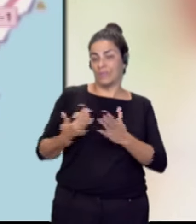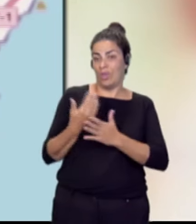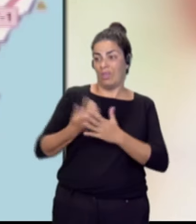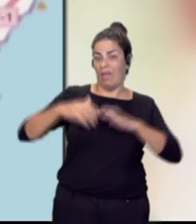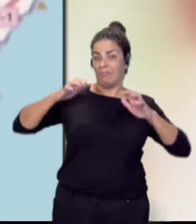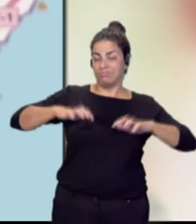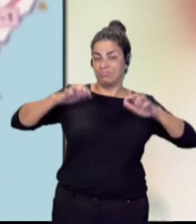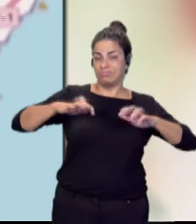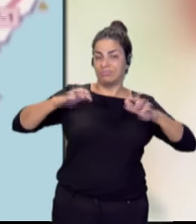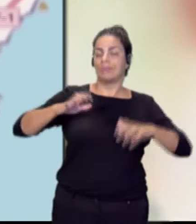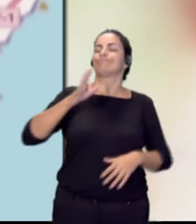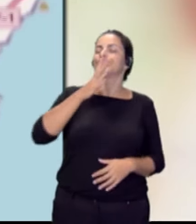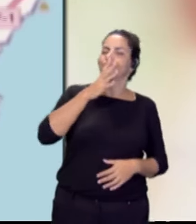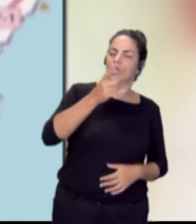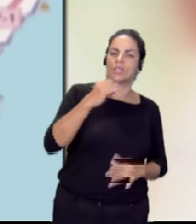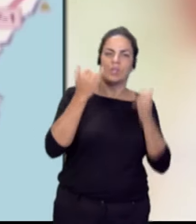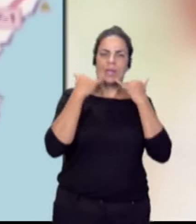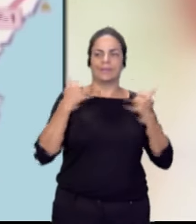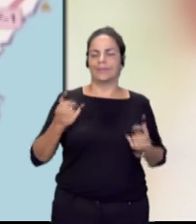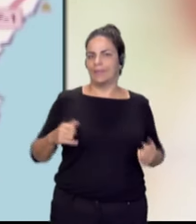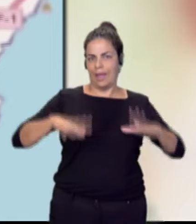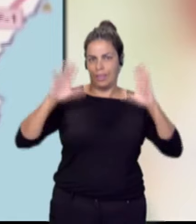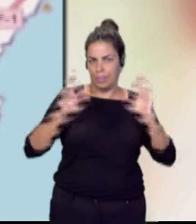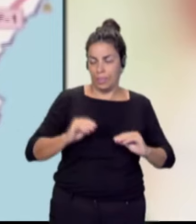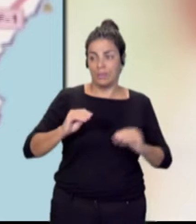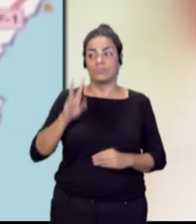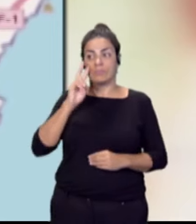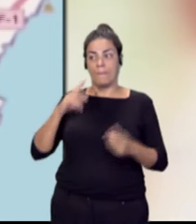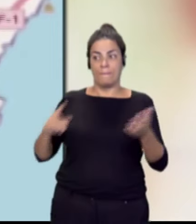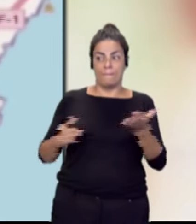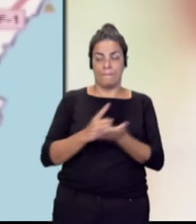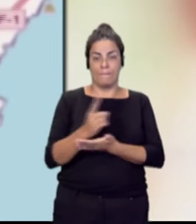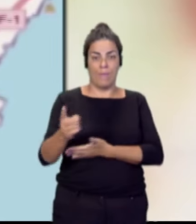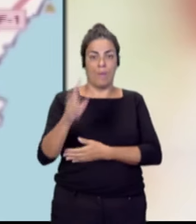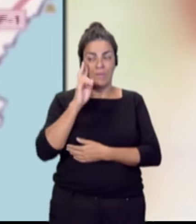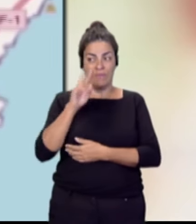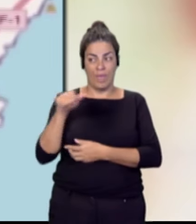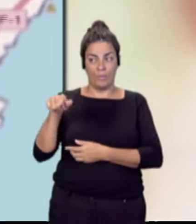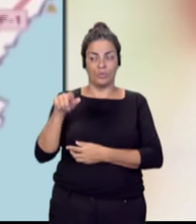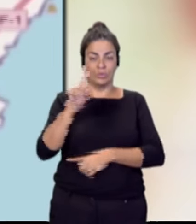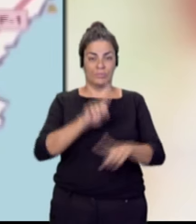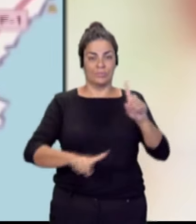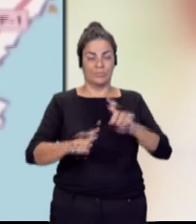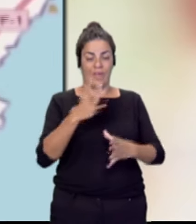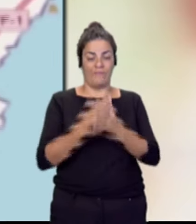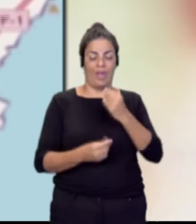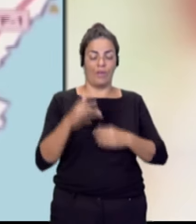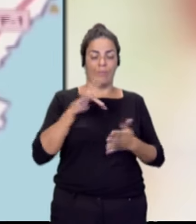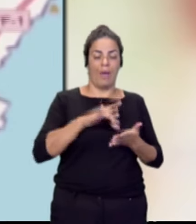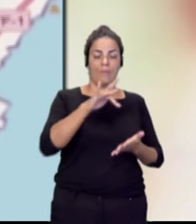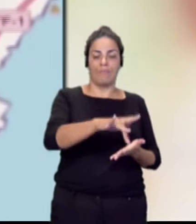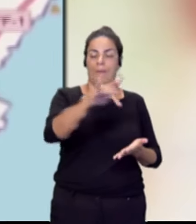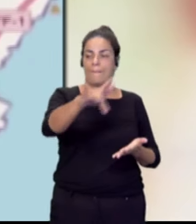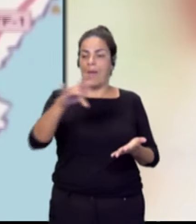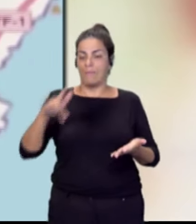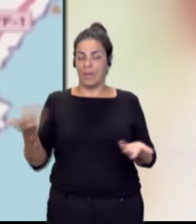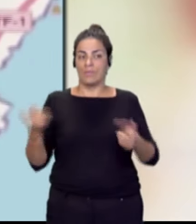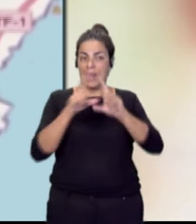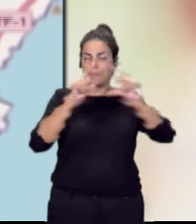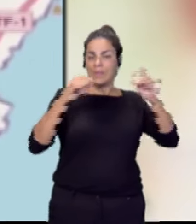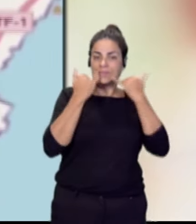ha ocasionado cortes de electricidad. Vemos en el mapa con las incidencias en esta zona, la empresa de electricidad